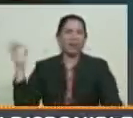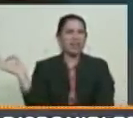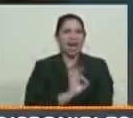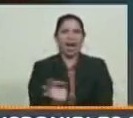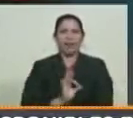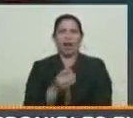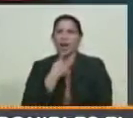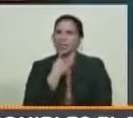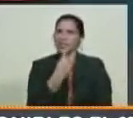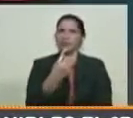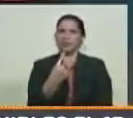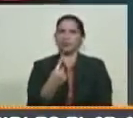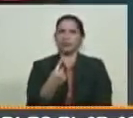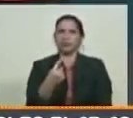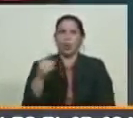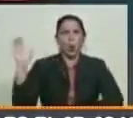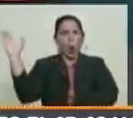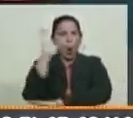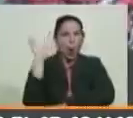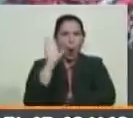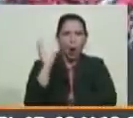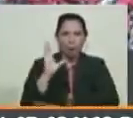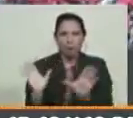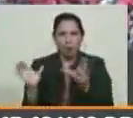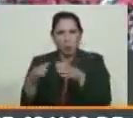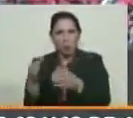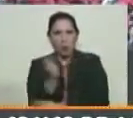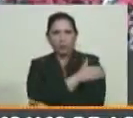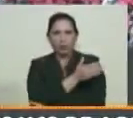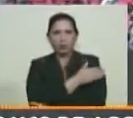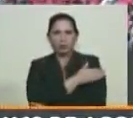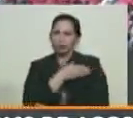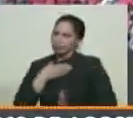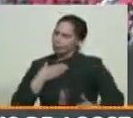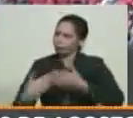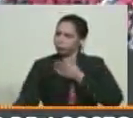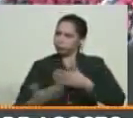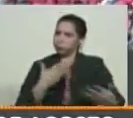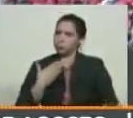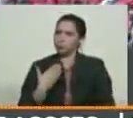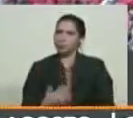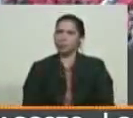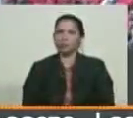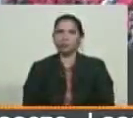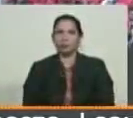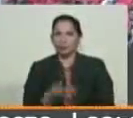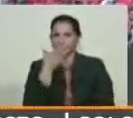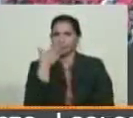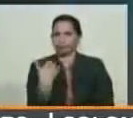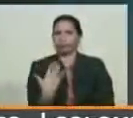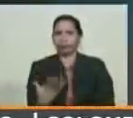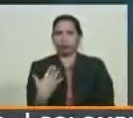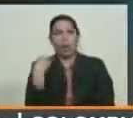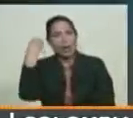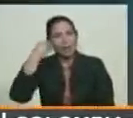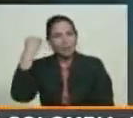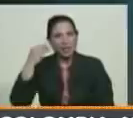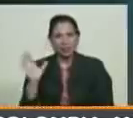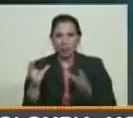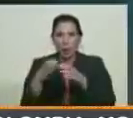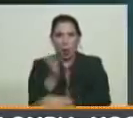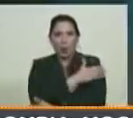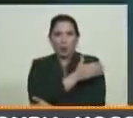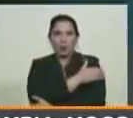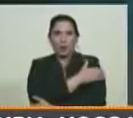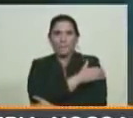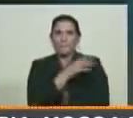que digan en la oligarquía colombiana. No nos importa absolutamente nada lo que piense la burguesía venezolana.